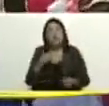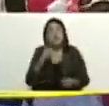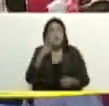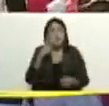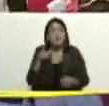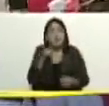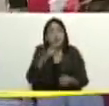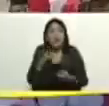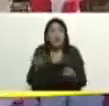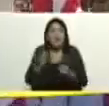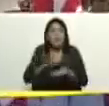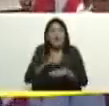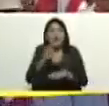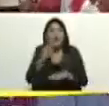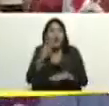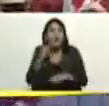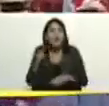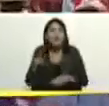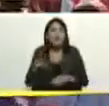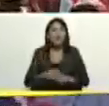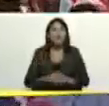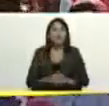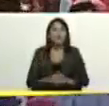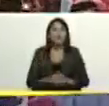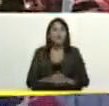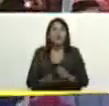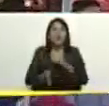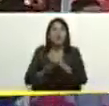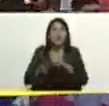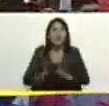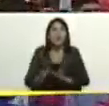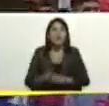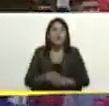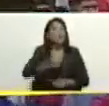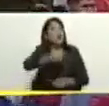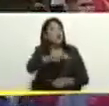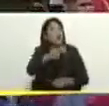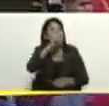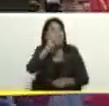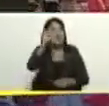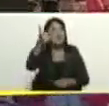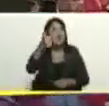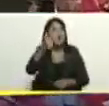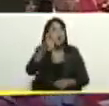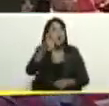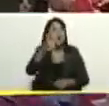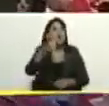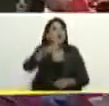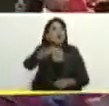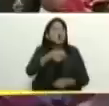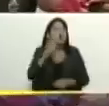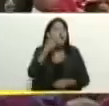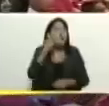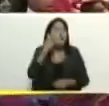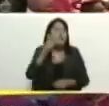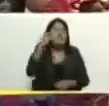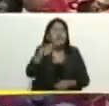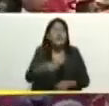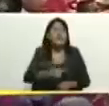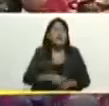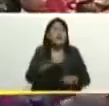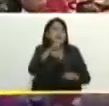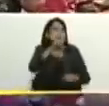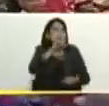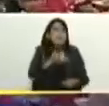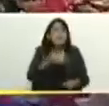Nosotros, los jóvenes de Juventud Acumulada, podemos decir que lo vivimos. Lo